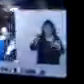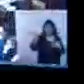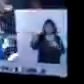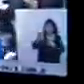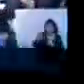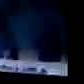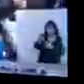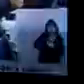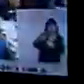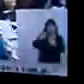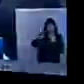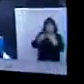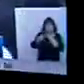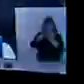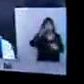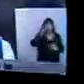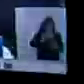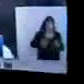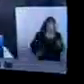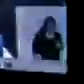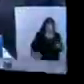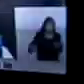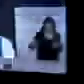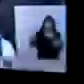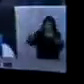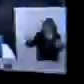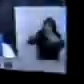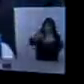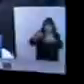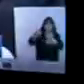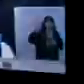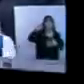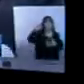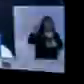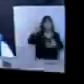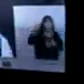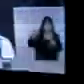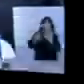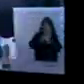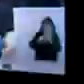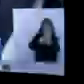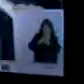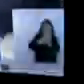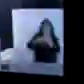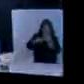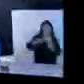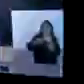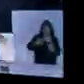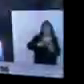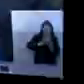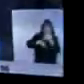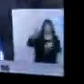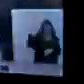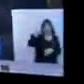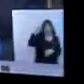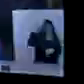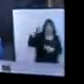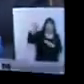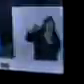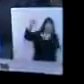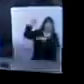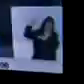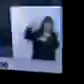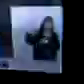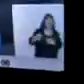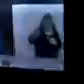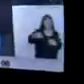como política de Estado la adecuación a nuestros días de una ley que data del siglo XIX.